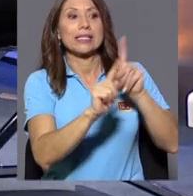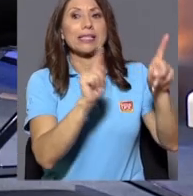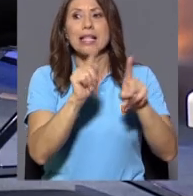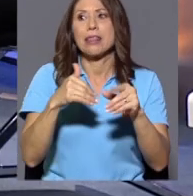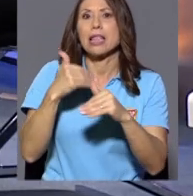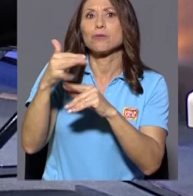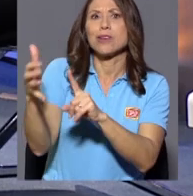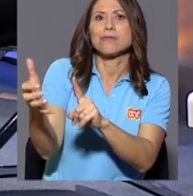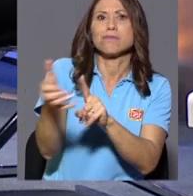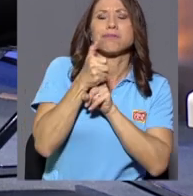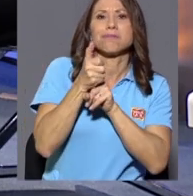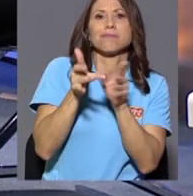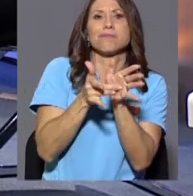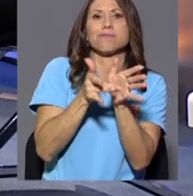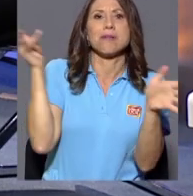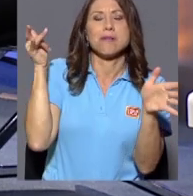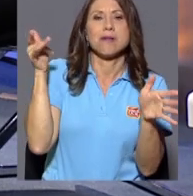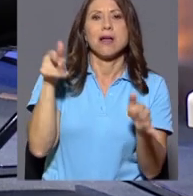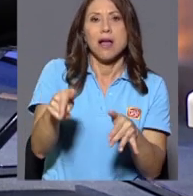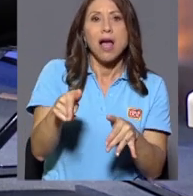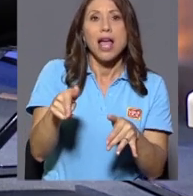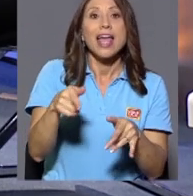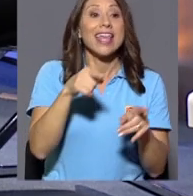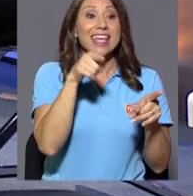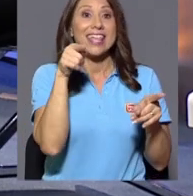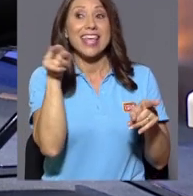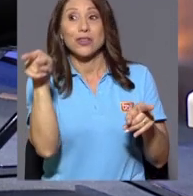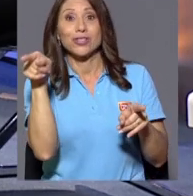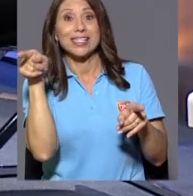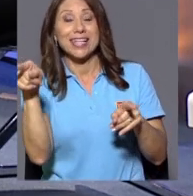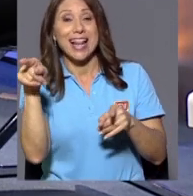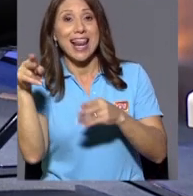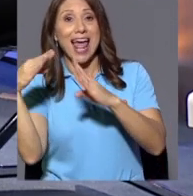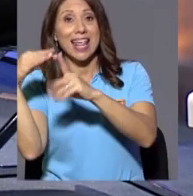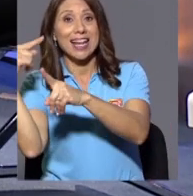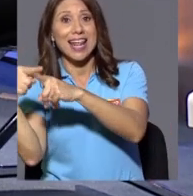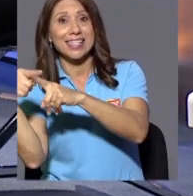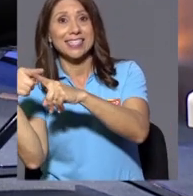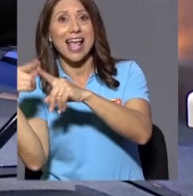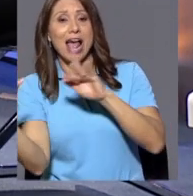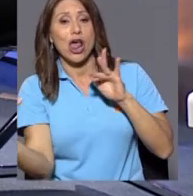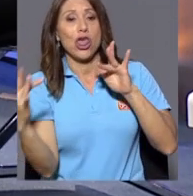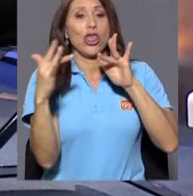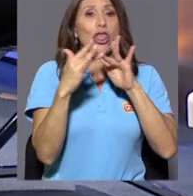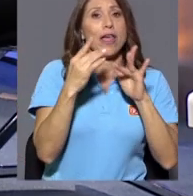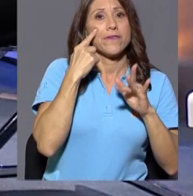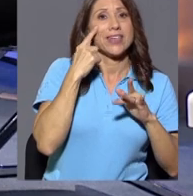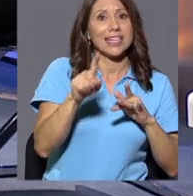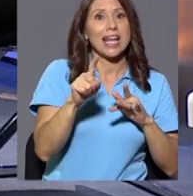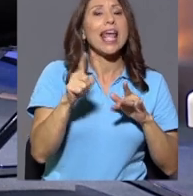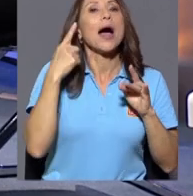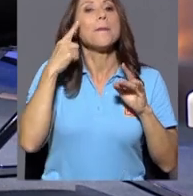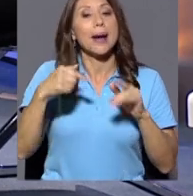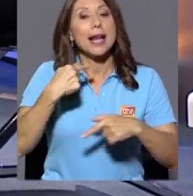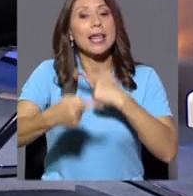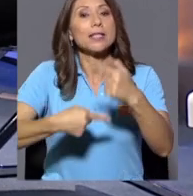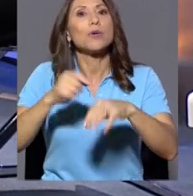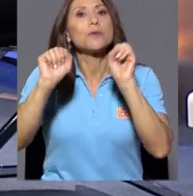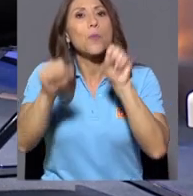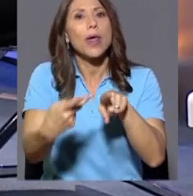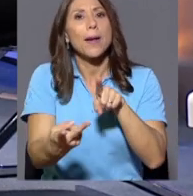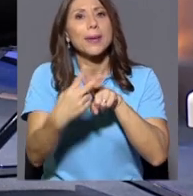walle y que encuentra en la fiscalía la posibilidad de que la ley se puede aplicar y entonces